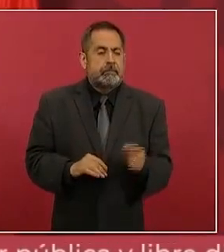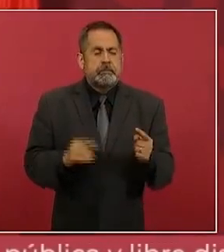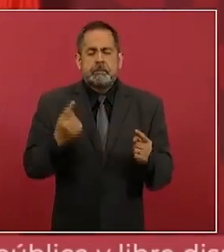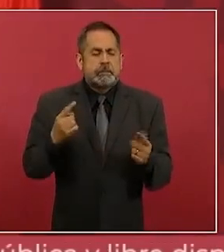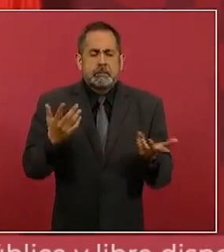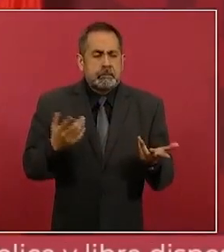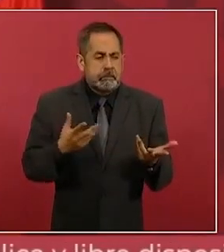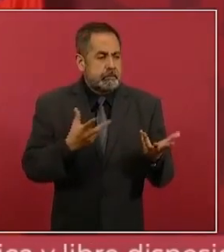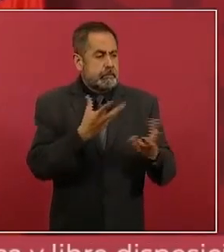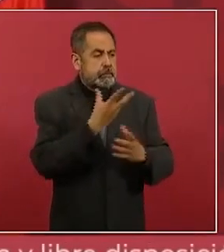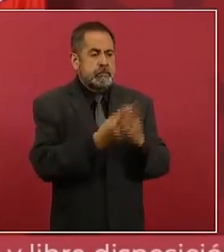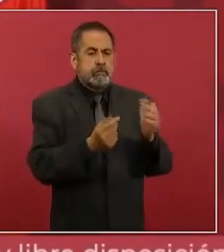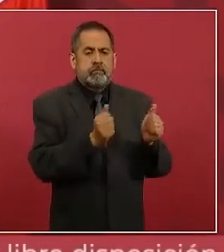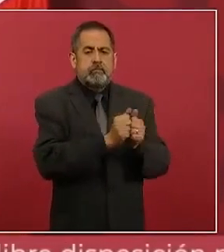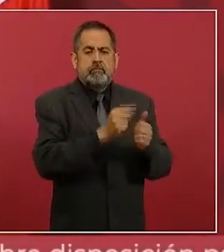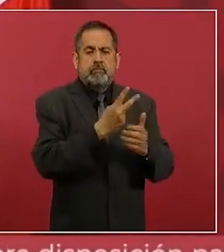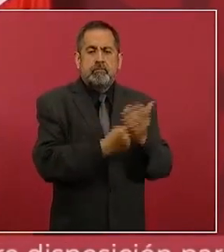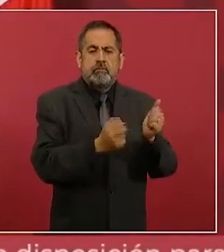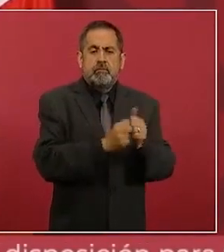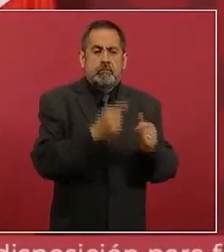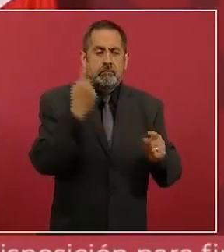para